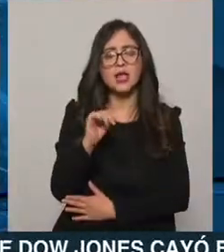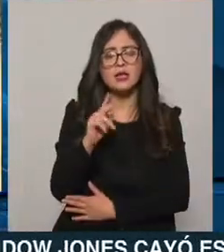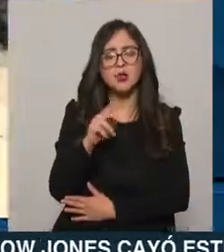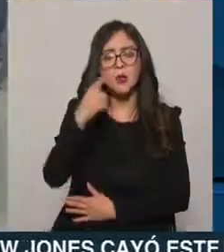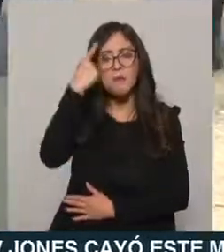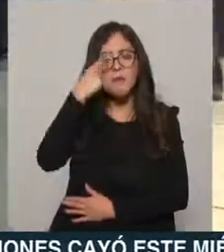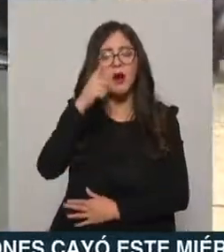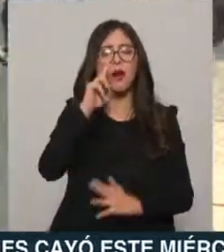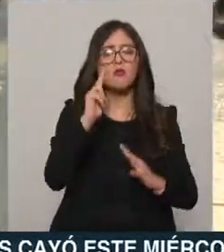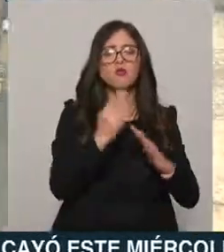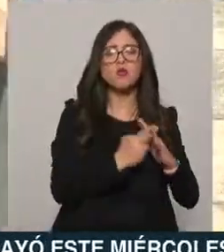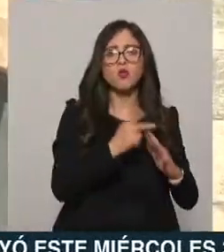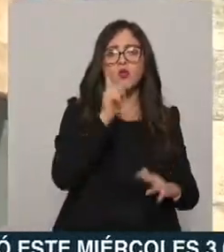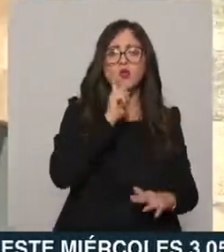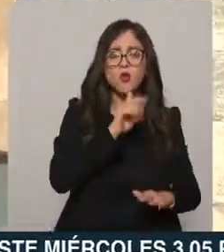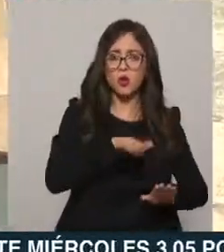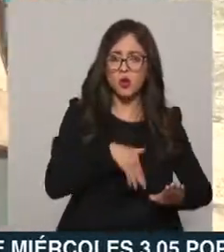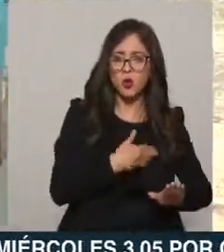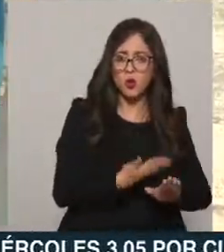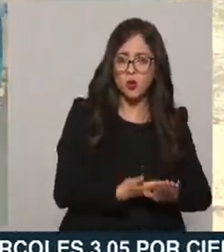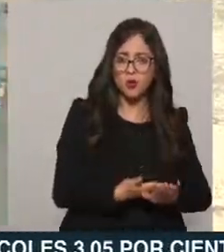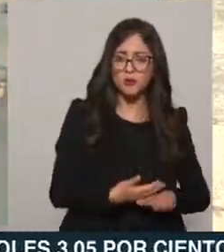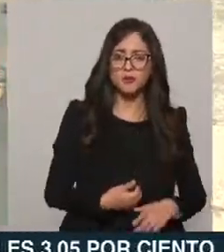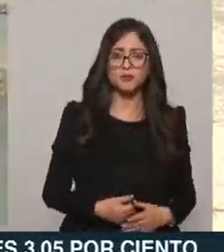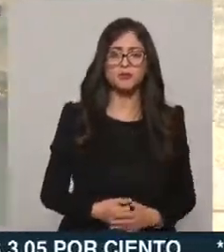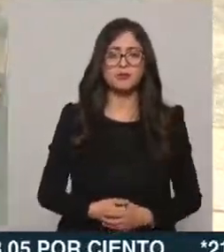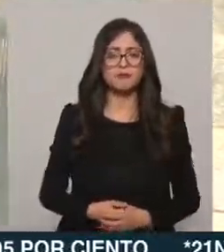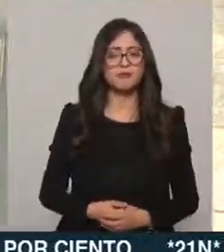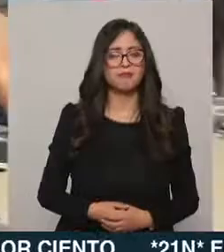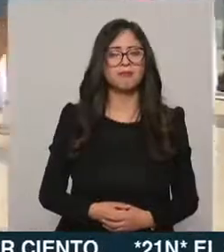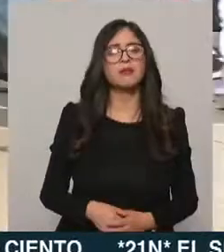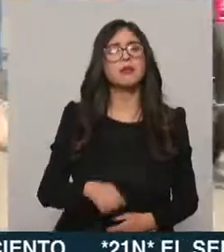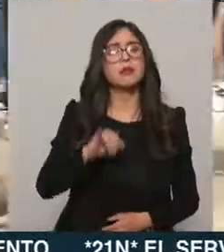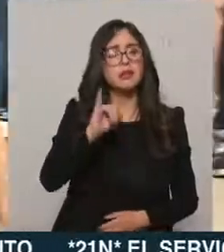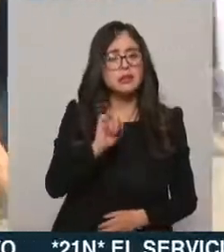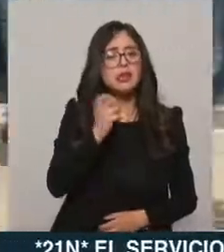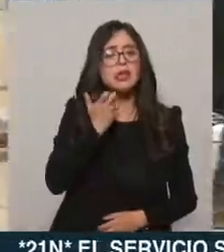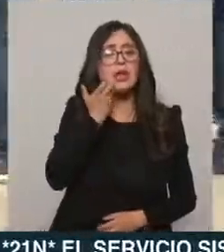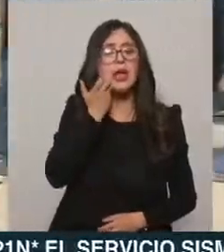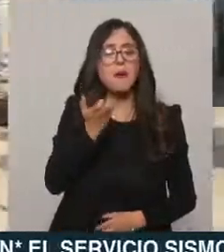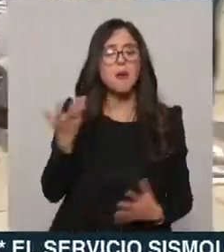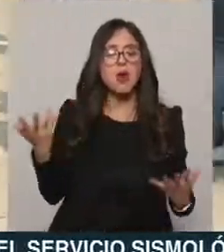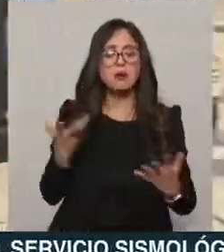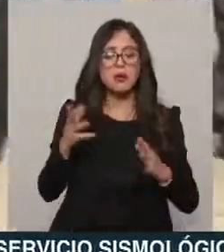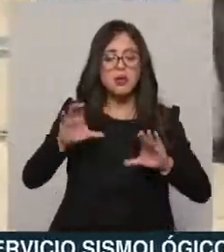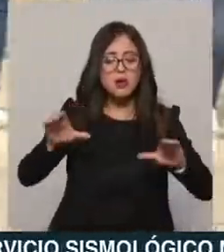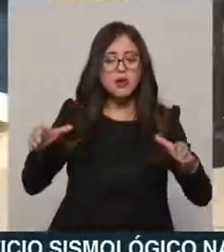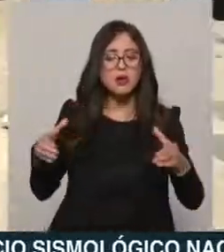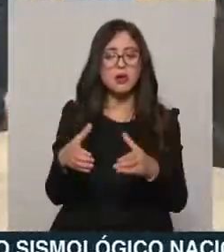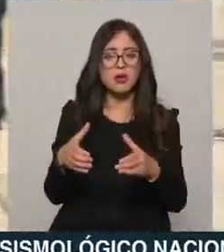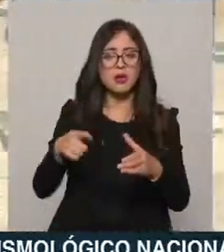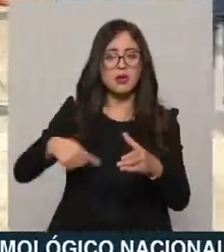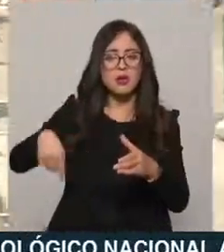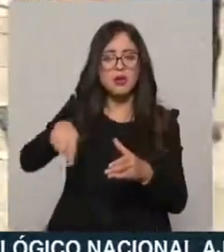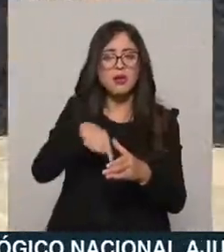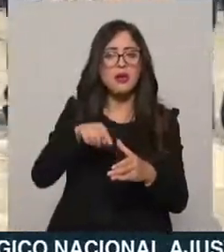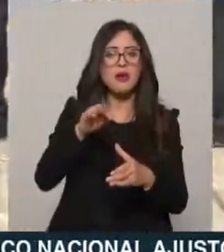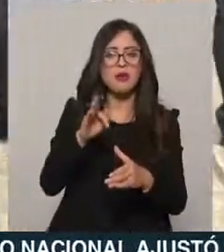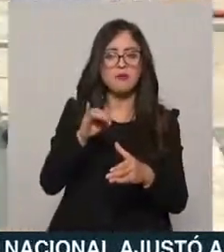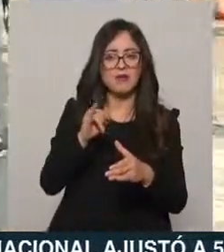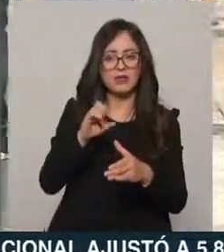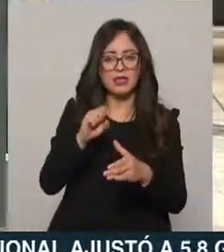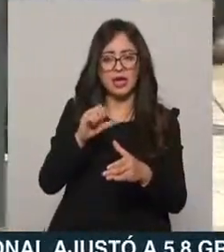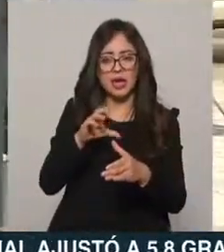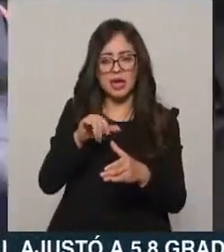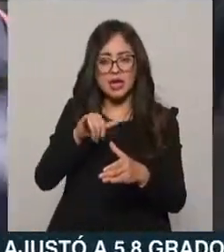Mira, tenemos que ir hacia una fiscalía muy especializada, con perfiles profesionales